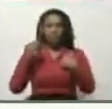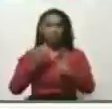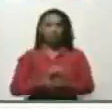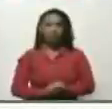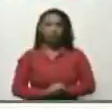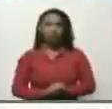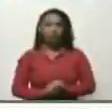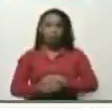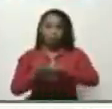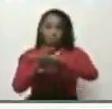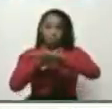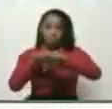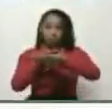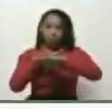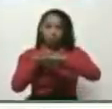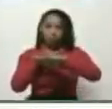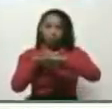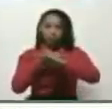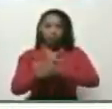perdónenme